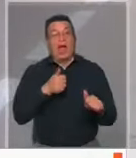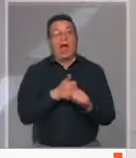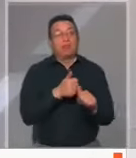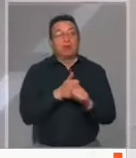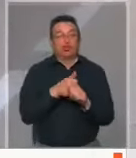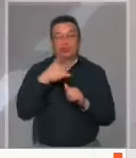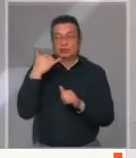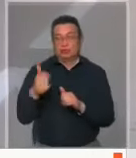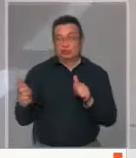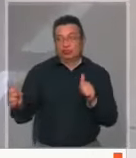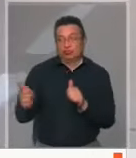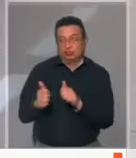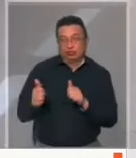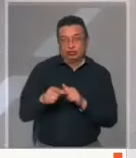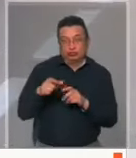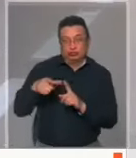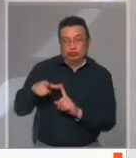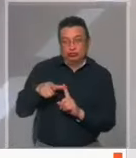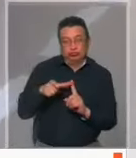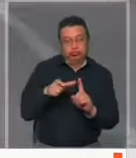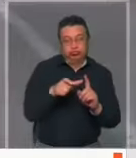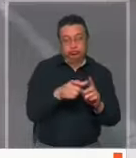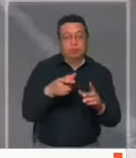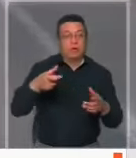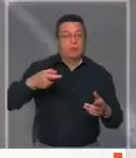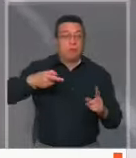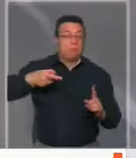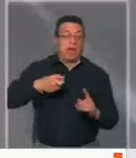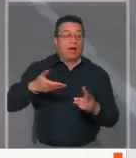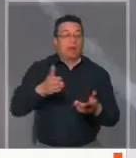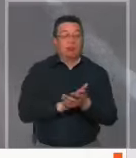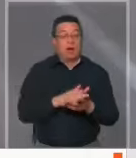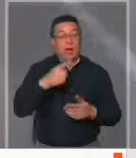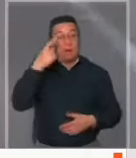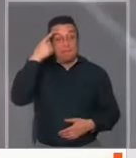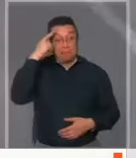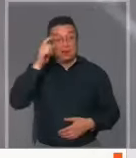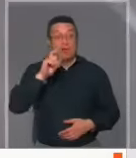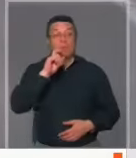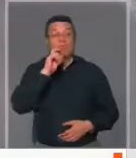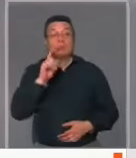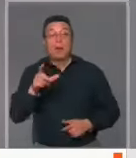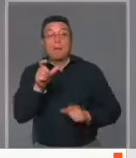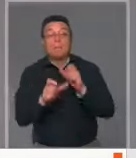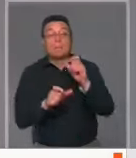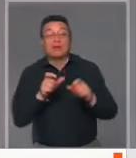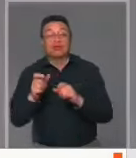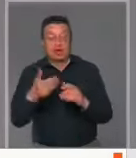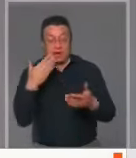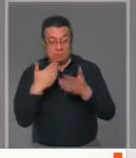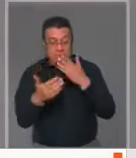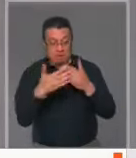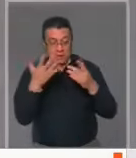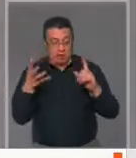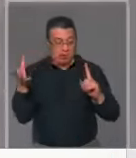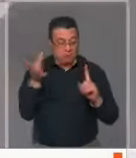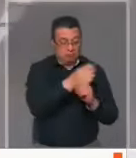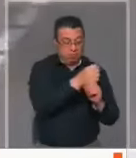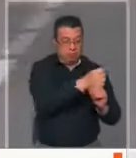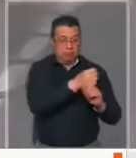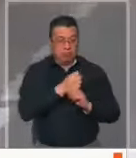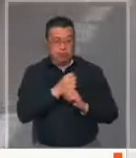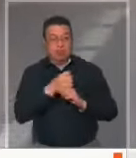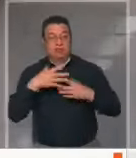cerca del lugar donde se cometió el crimen, pero el brazo operativo, todas las personas que actuaron directamente en el